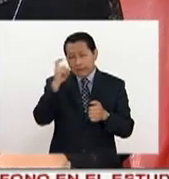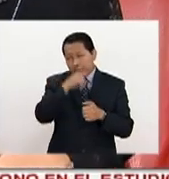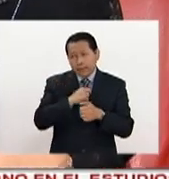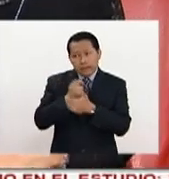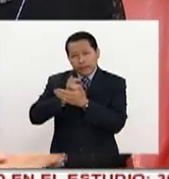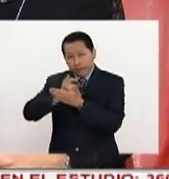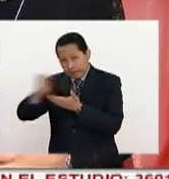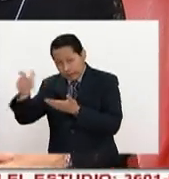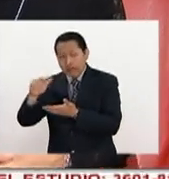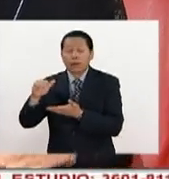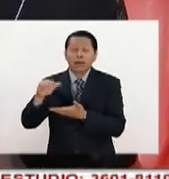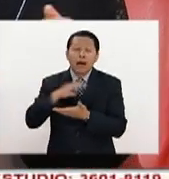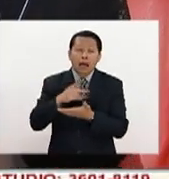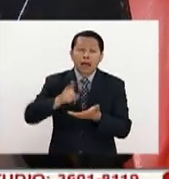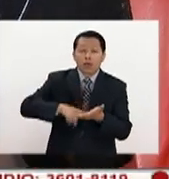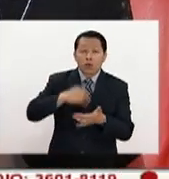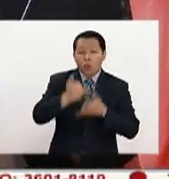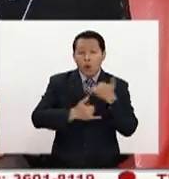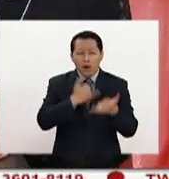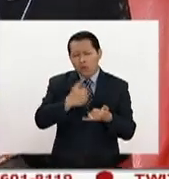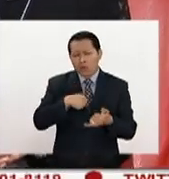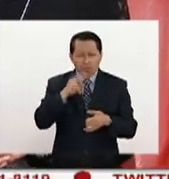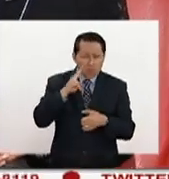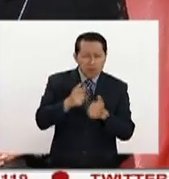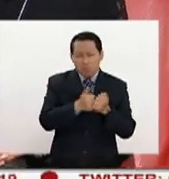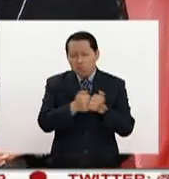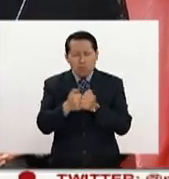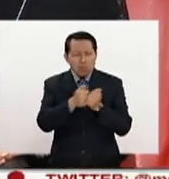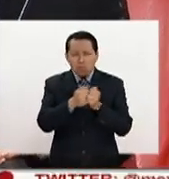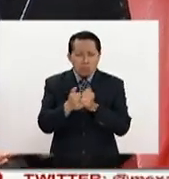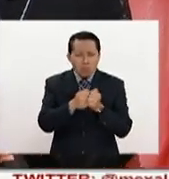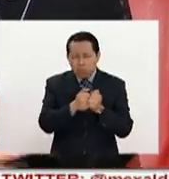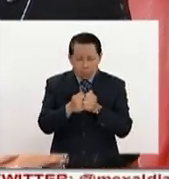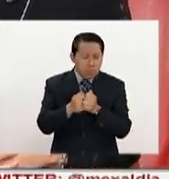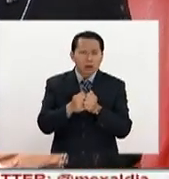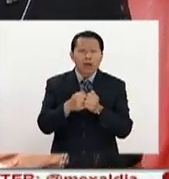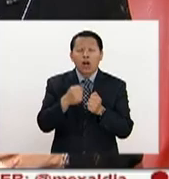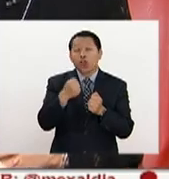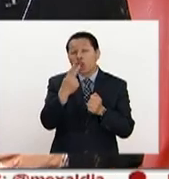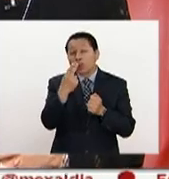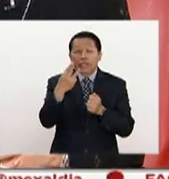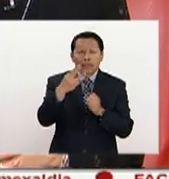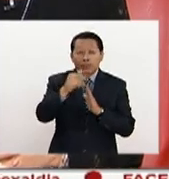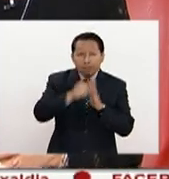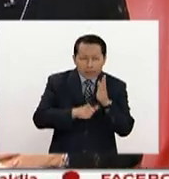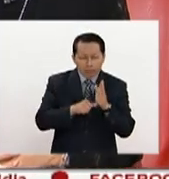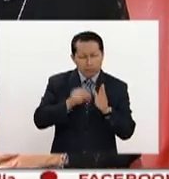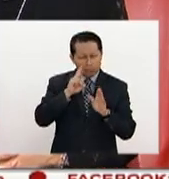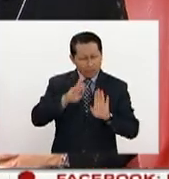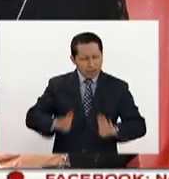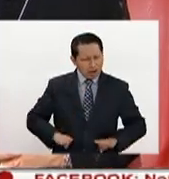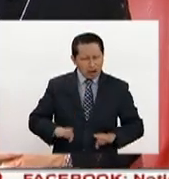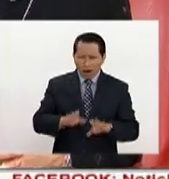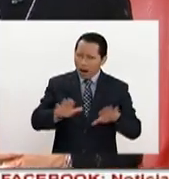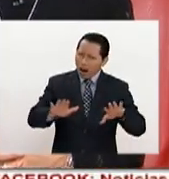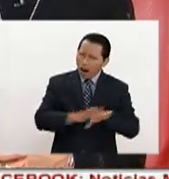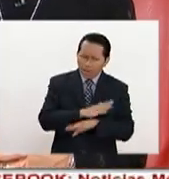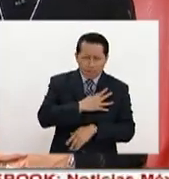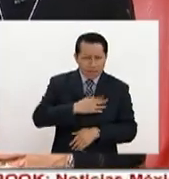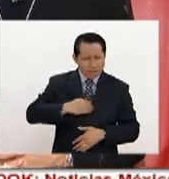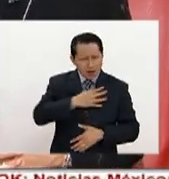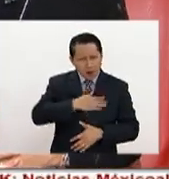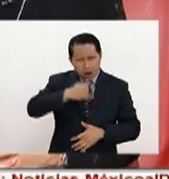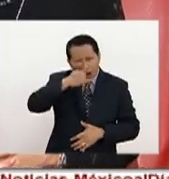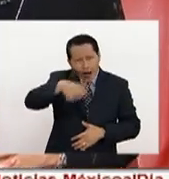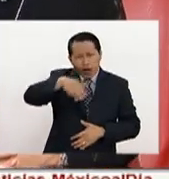traía precargado un juego. Lo veía muy entretenido jugando. A los 2-3 meses su carácter empezó a cambiar. Cada vez estaba más